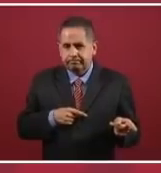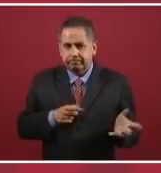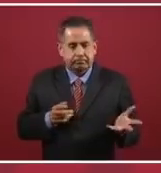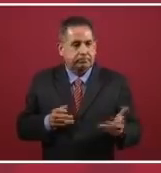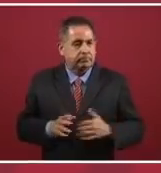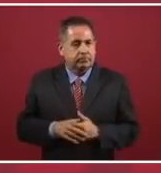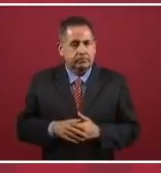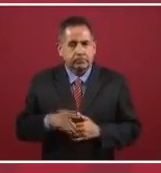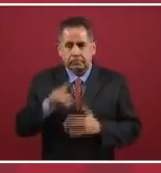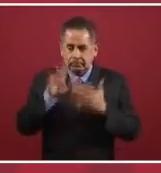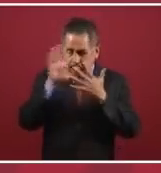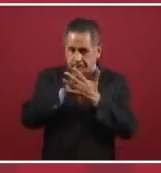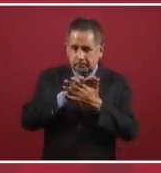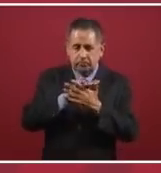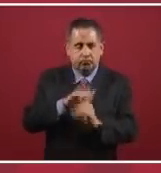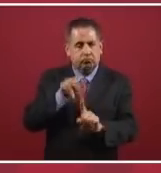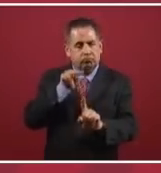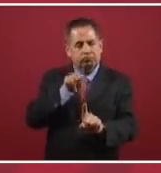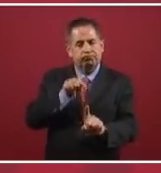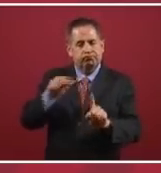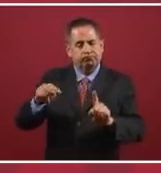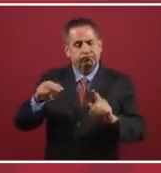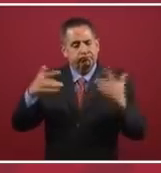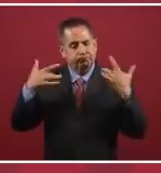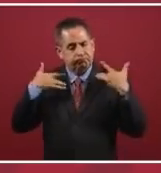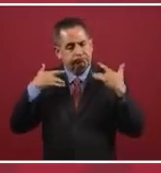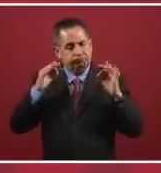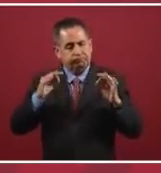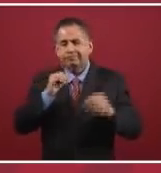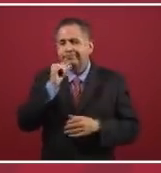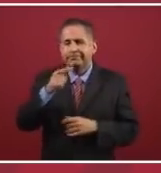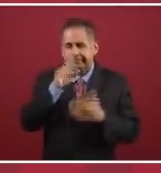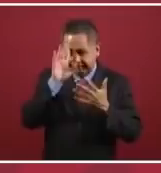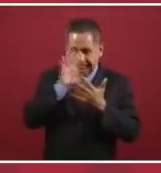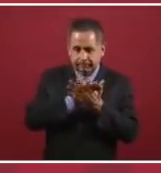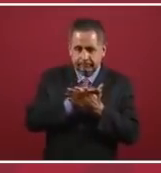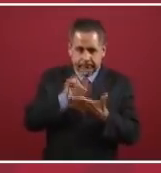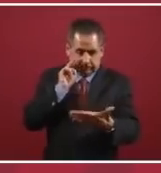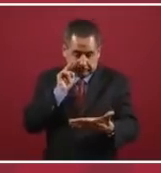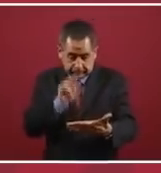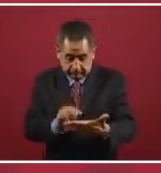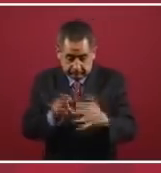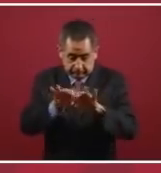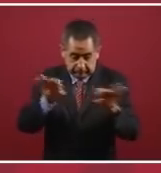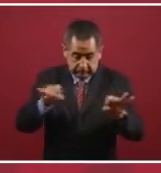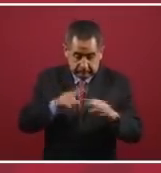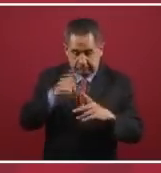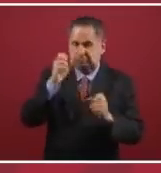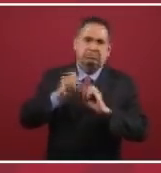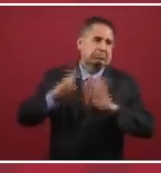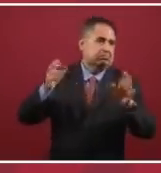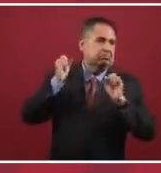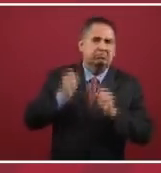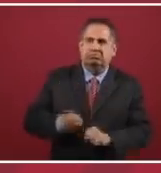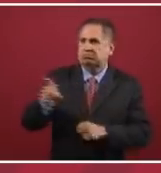lleva a que se pierda objetividad. Entonces, ven lo de la longaniza. Ah, claro.